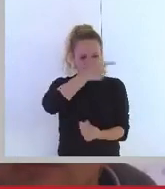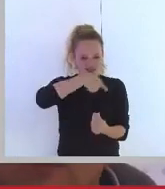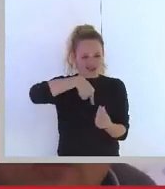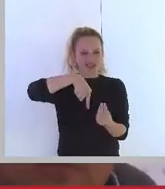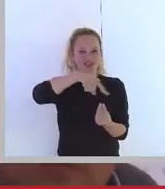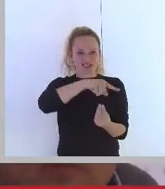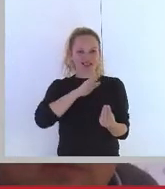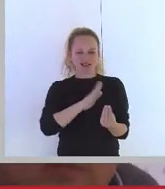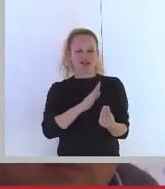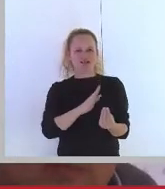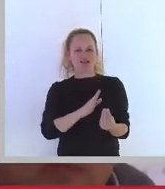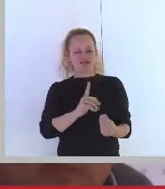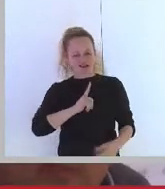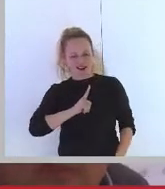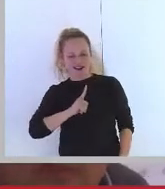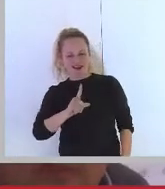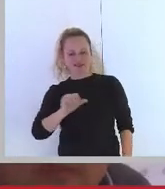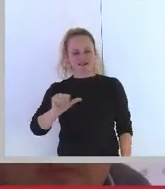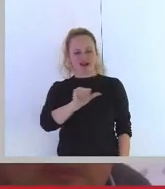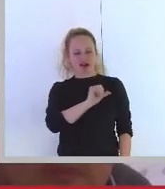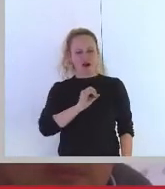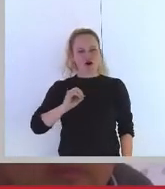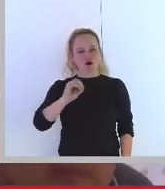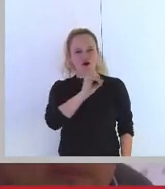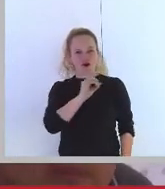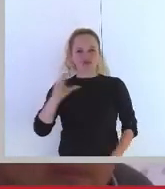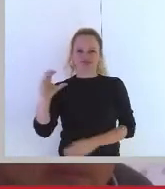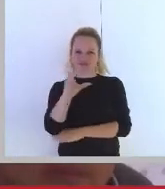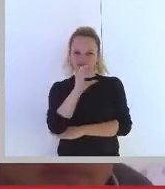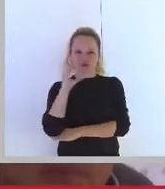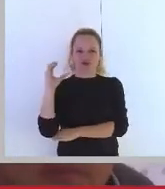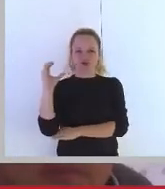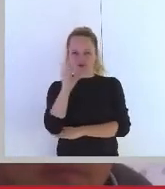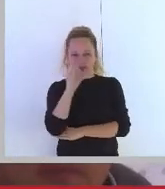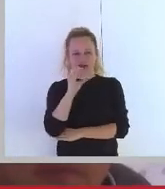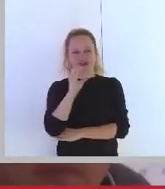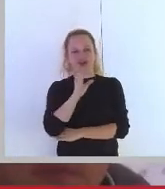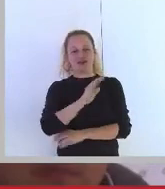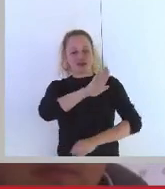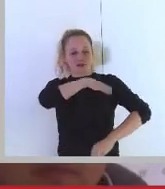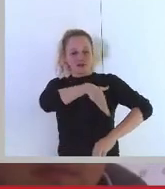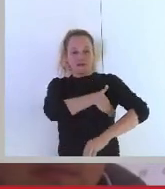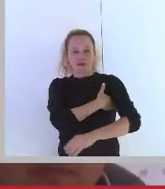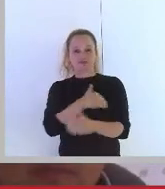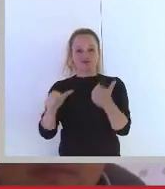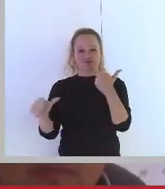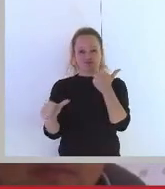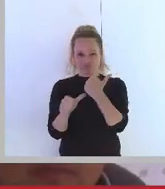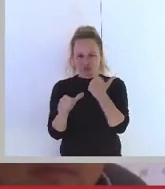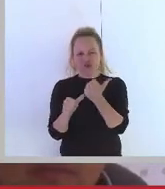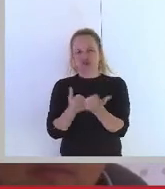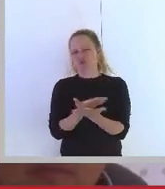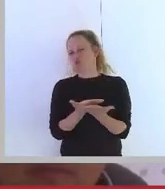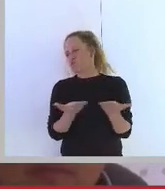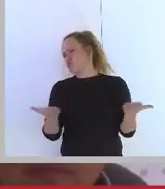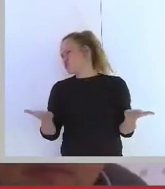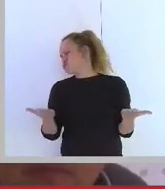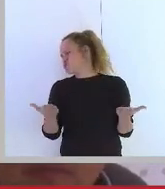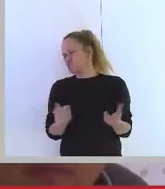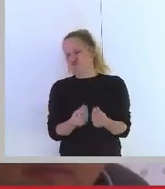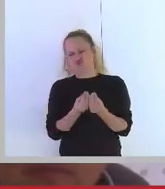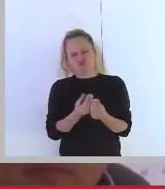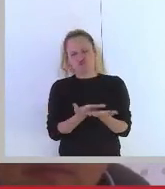nuestros voceros, voceras colombianos, tenemos viceministros, tenemos un plato